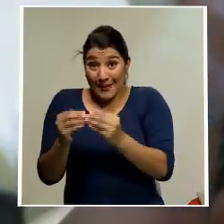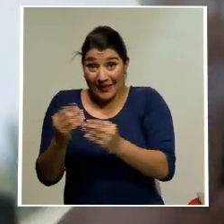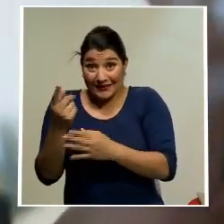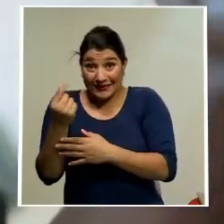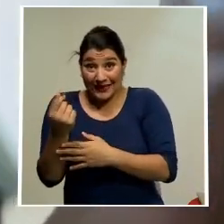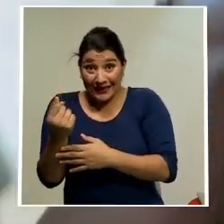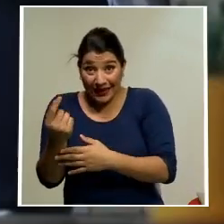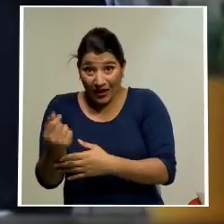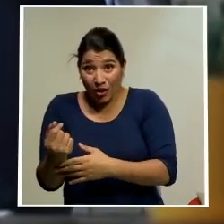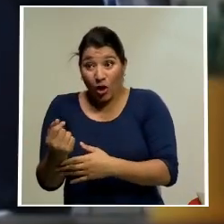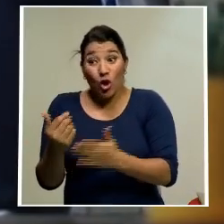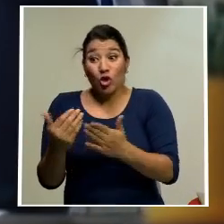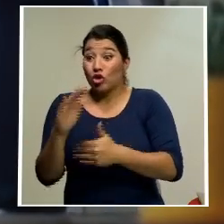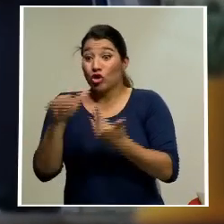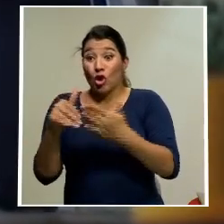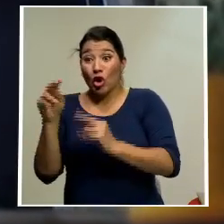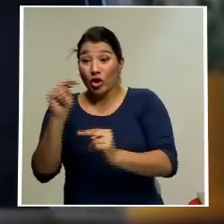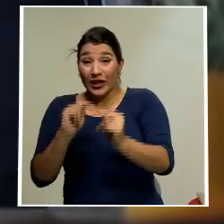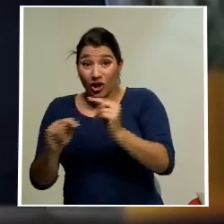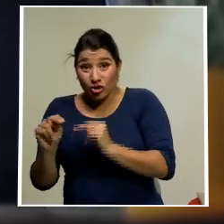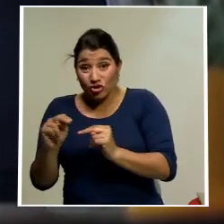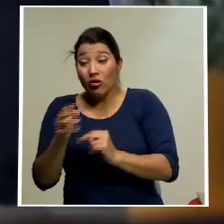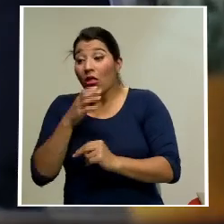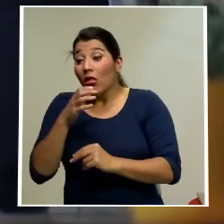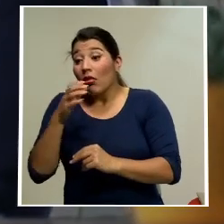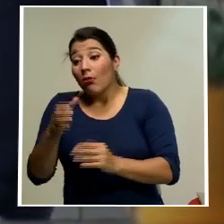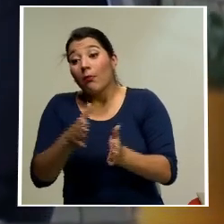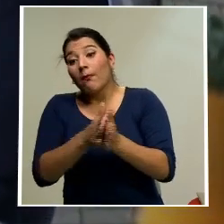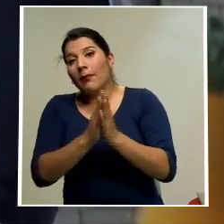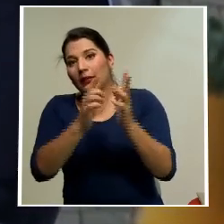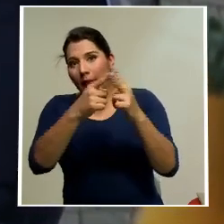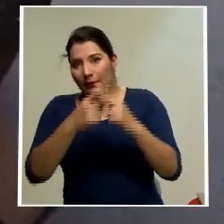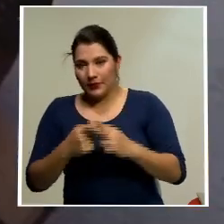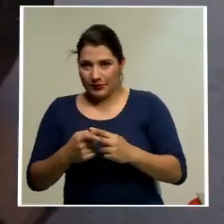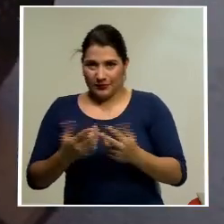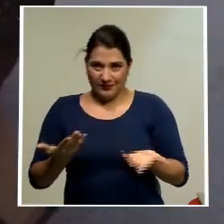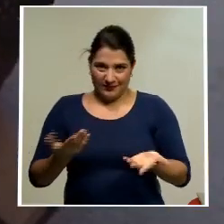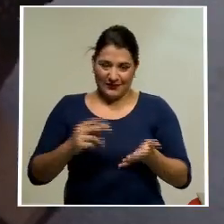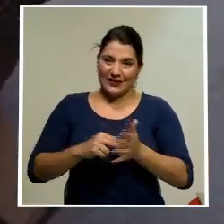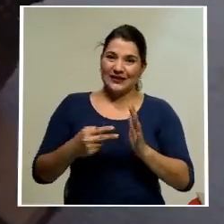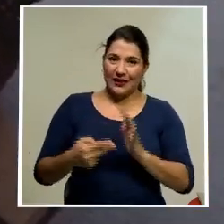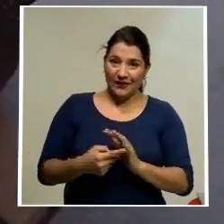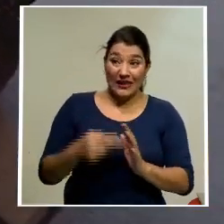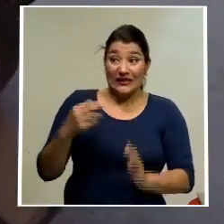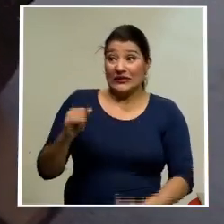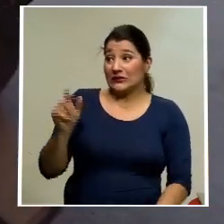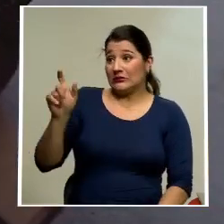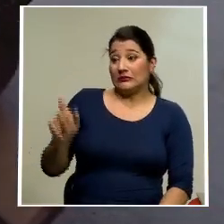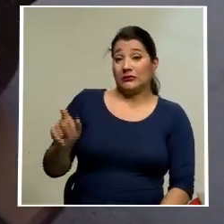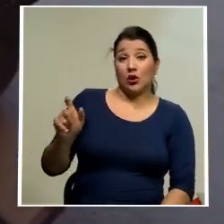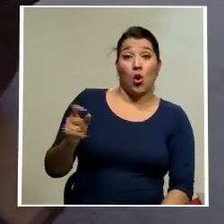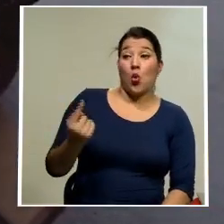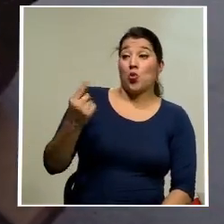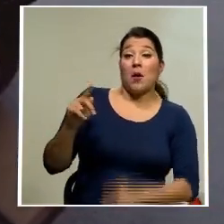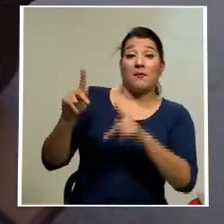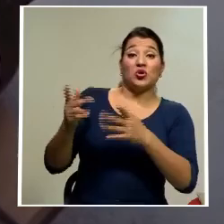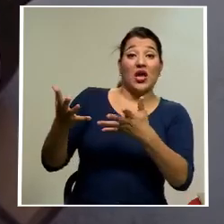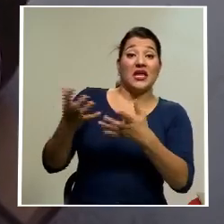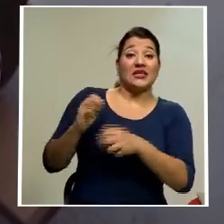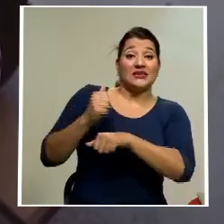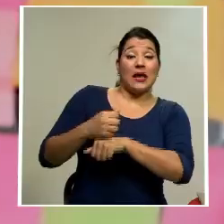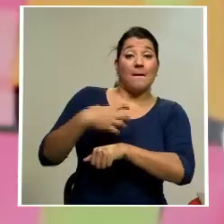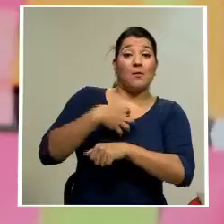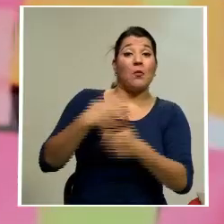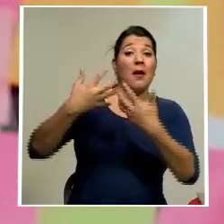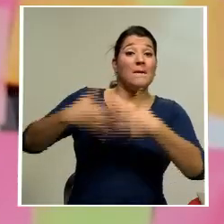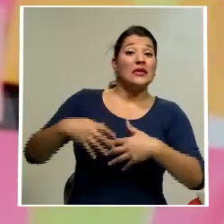en el endeudamiento patrimonial de la gente. Es decir, si Eric quiere hacer su propia empresa, lo que le